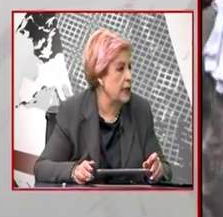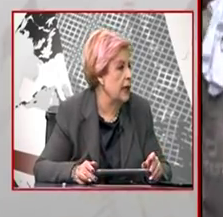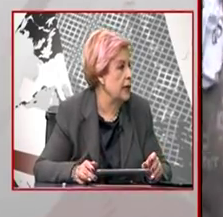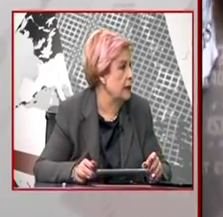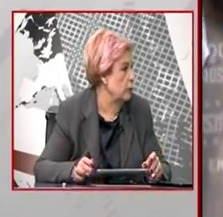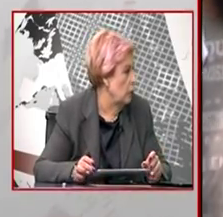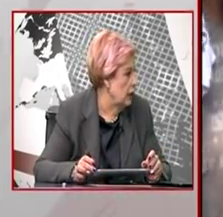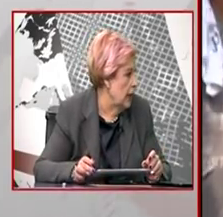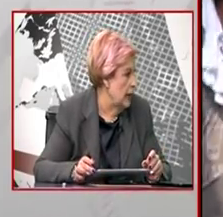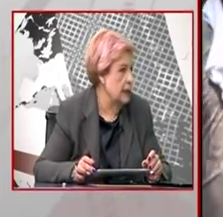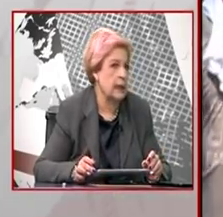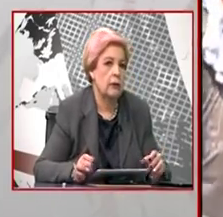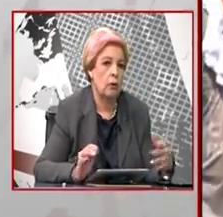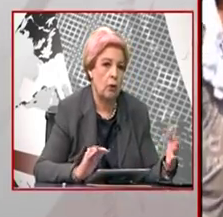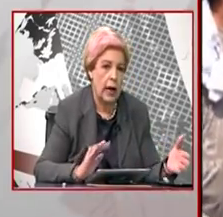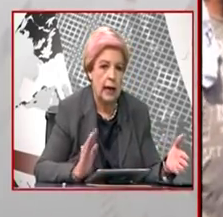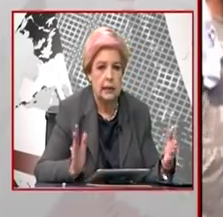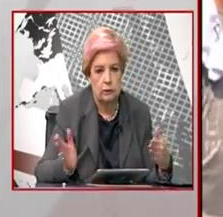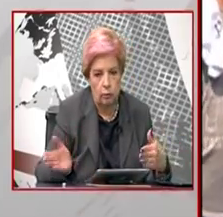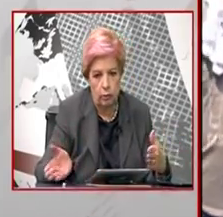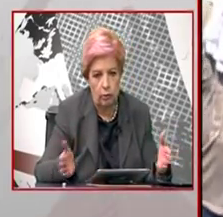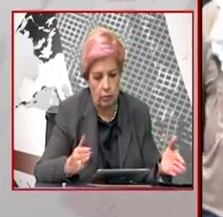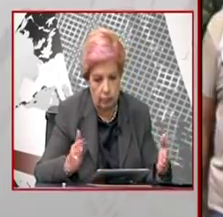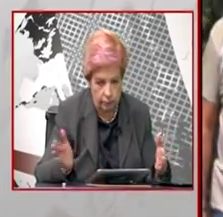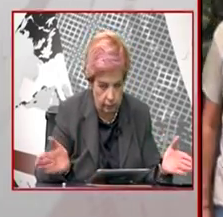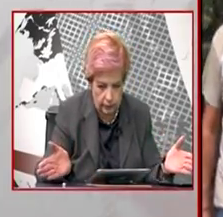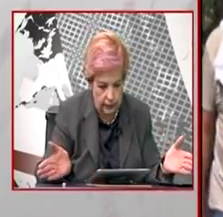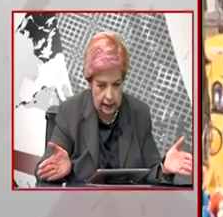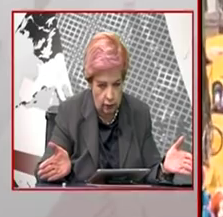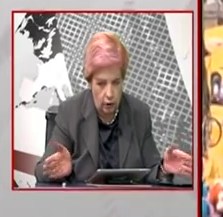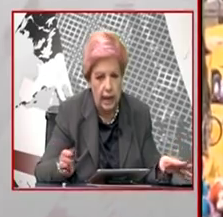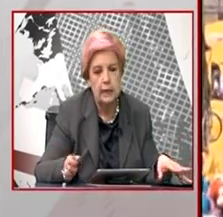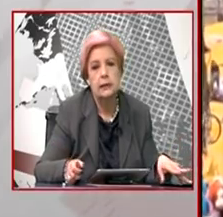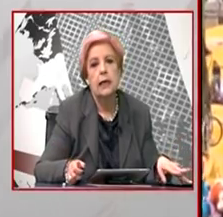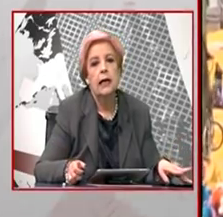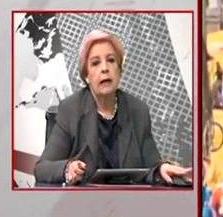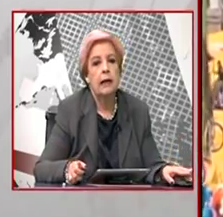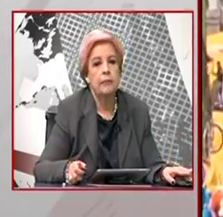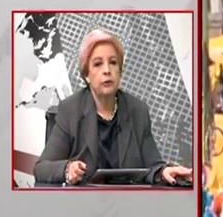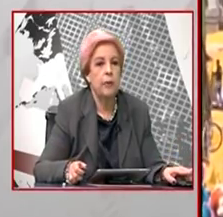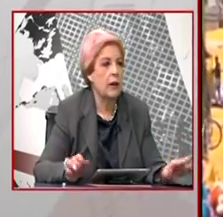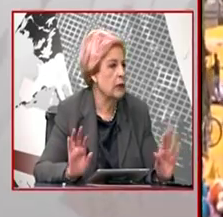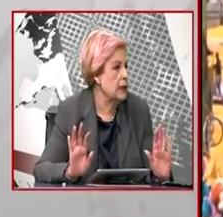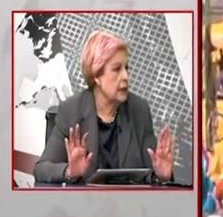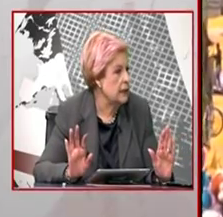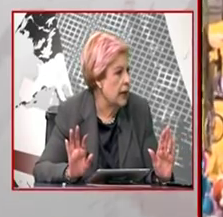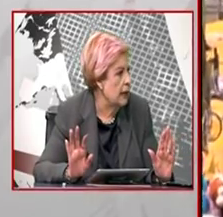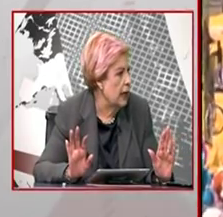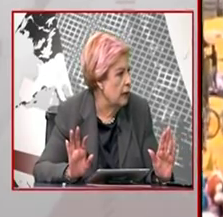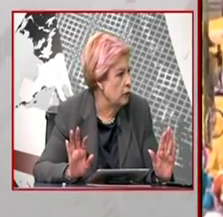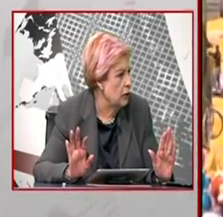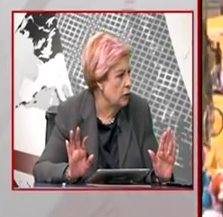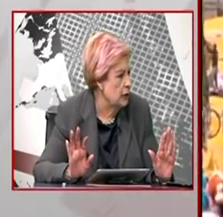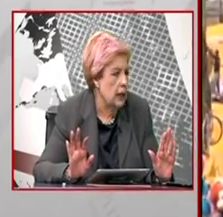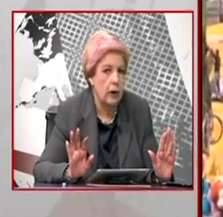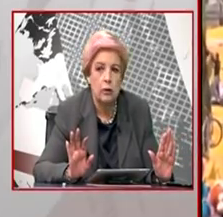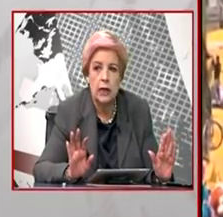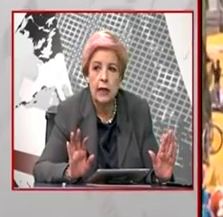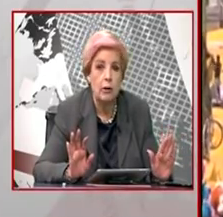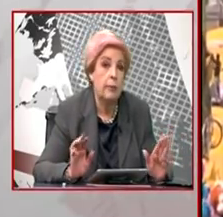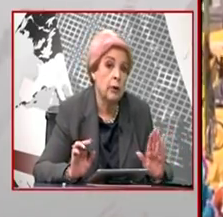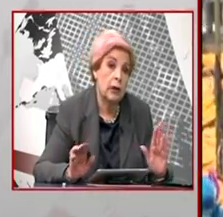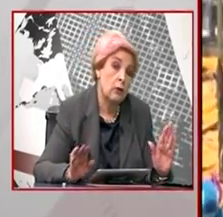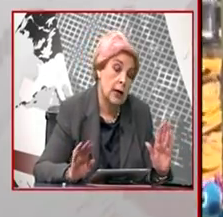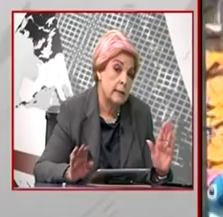la xii de las autoridades tanto locales como nacionales pues para no hacerles nada a los señores de la